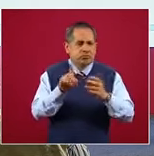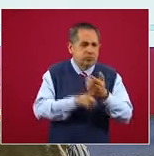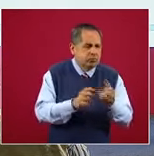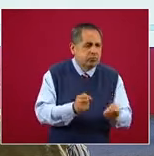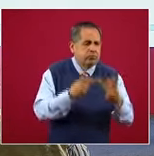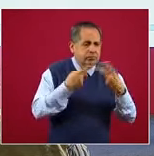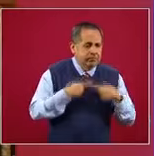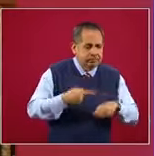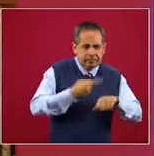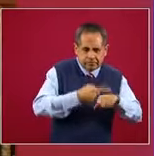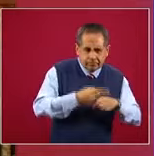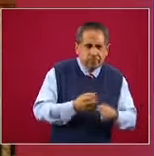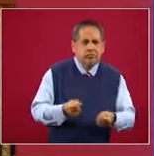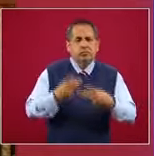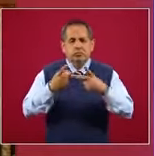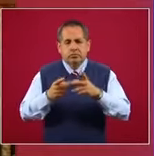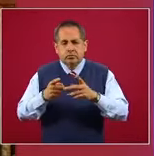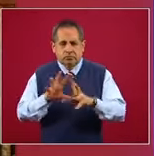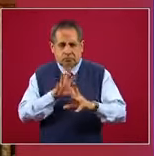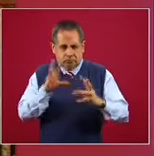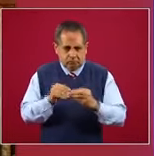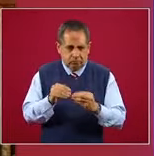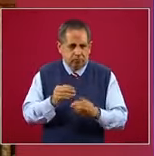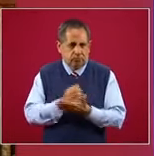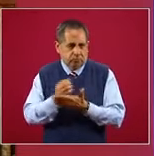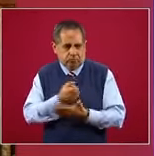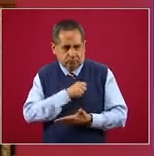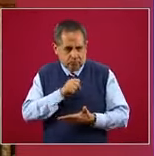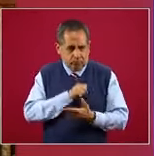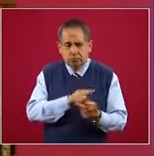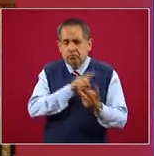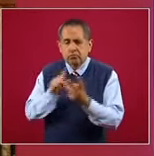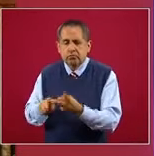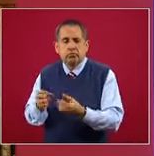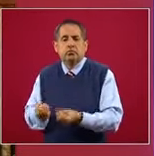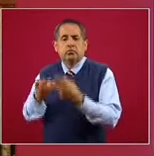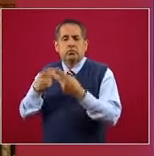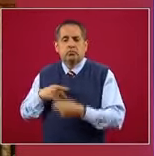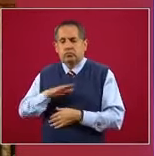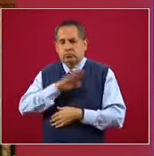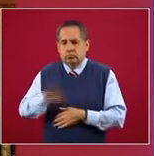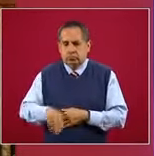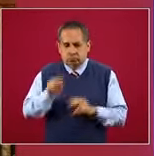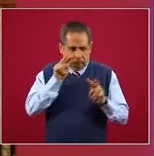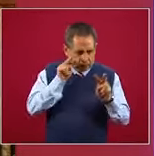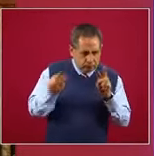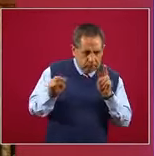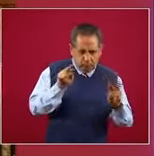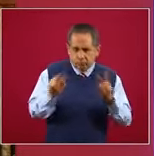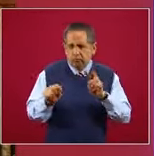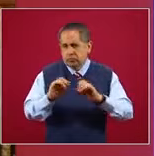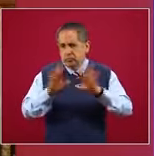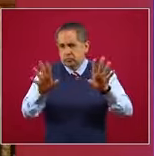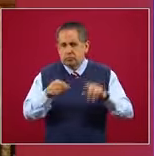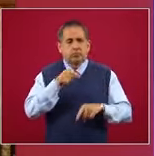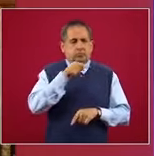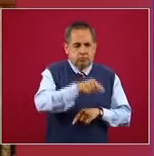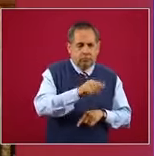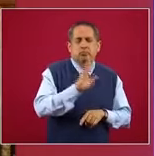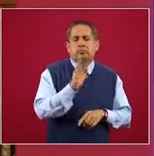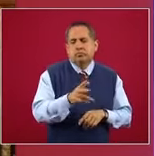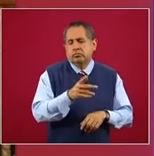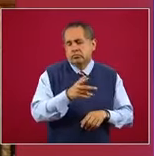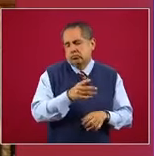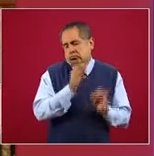como para las defunciones estimados, para que puedan tener los 2 datos correspondientes, tanto de los que ya se han confirmado